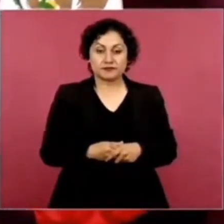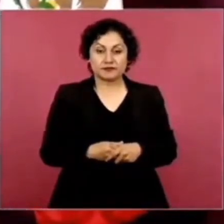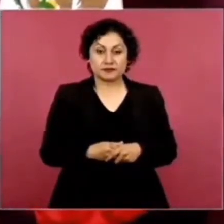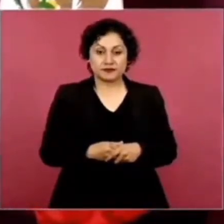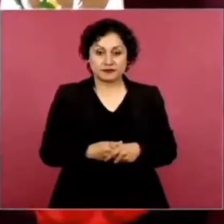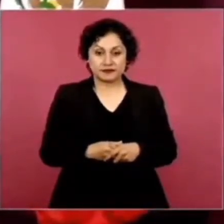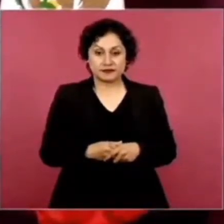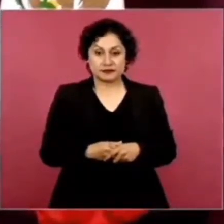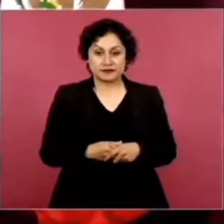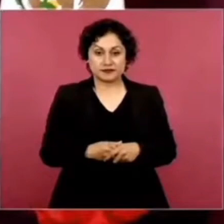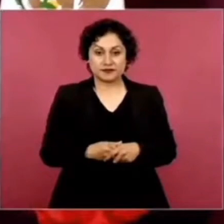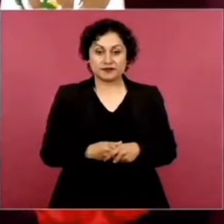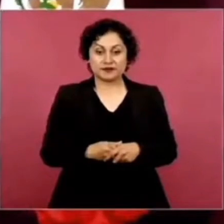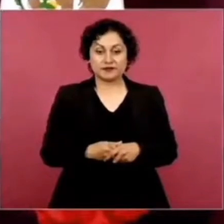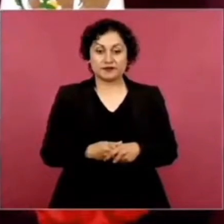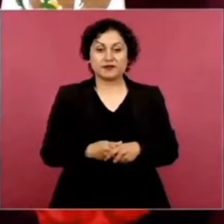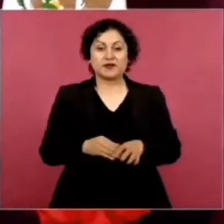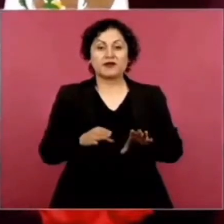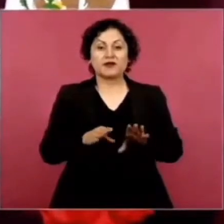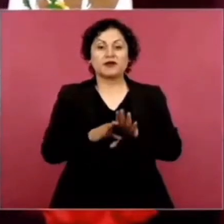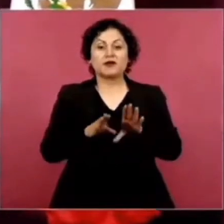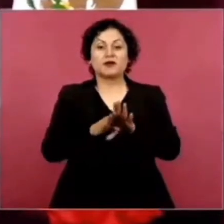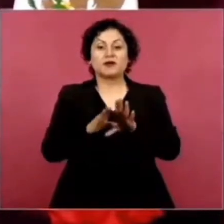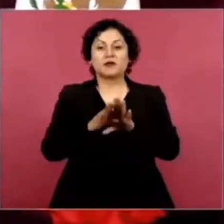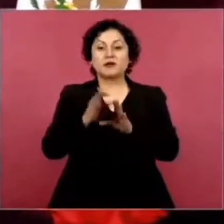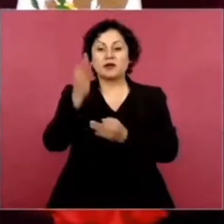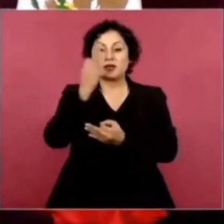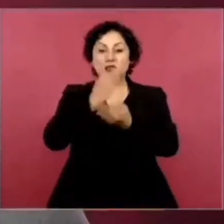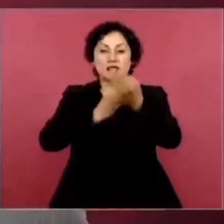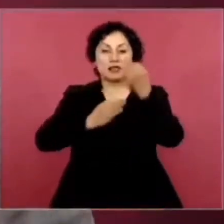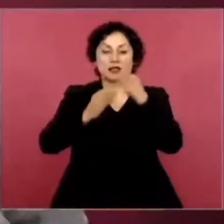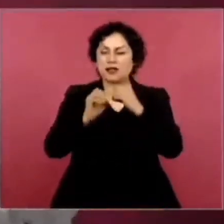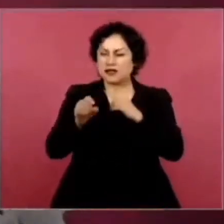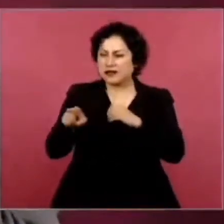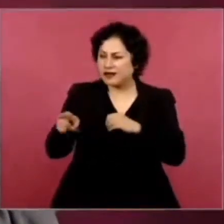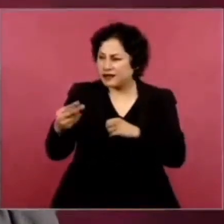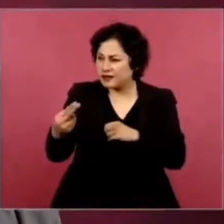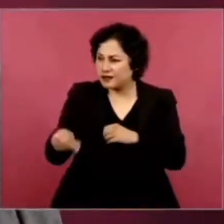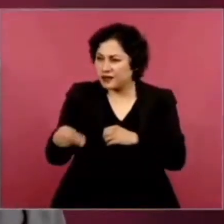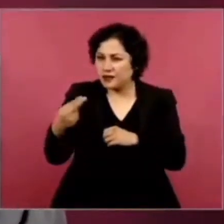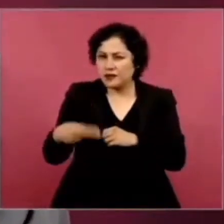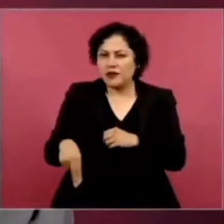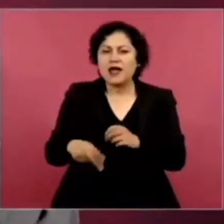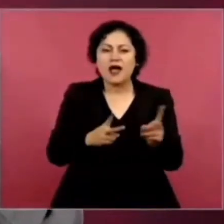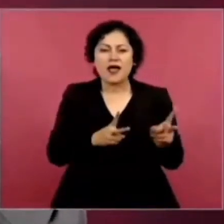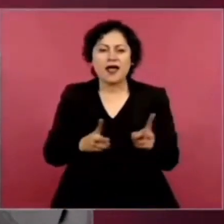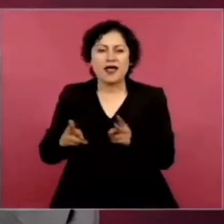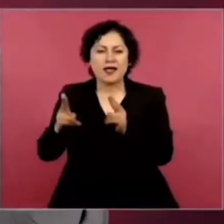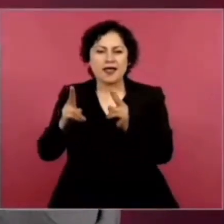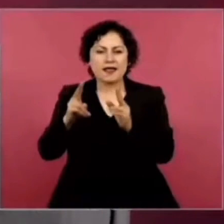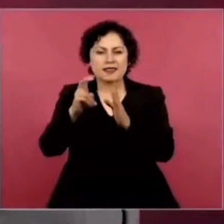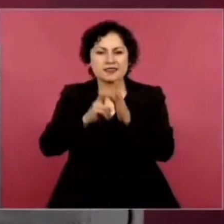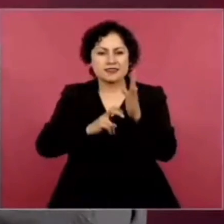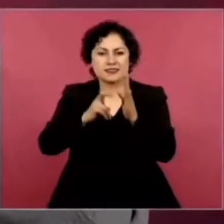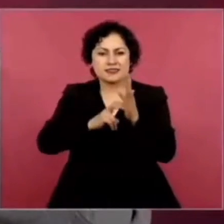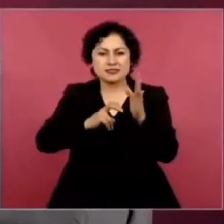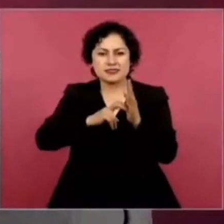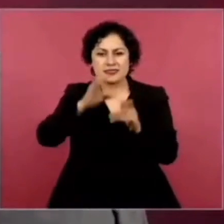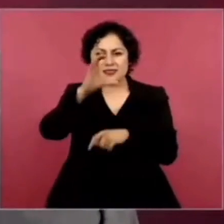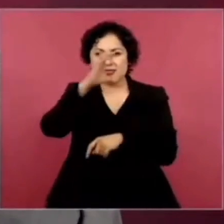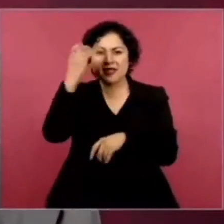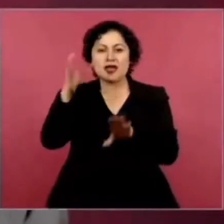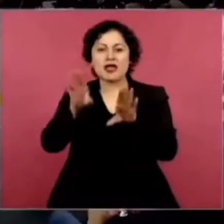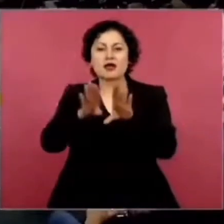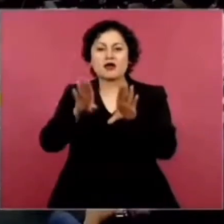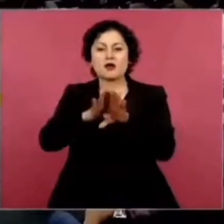Photoshop. maquillen, ¿no? ¿Sí? ¿Cómo se llama? Photoshop. Photoshop, que les quitan como 10 años.